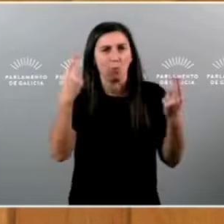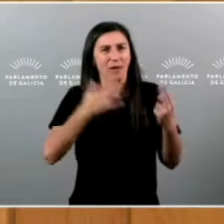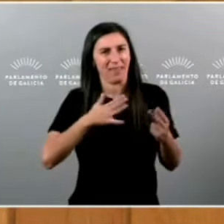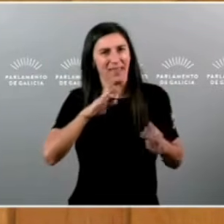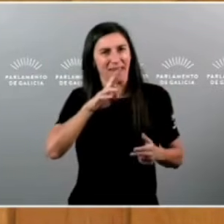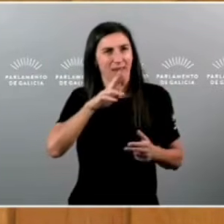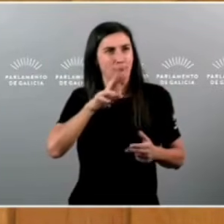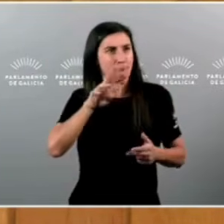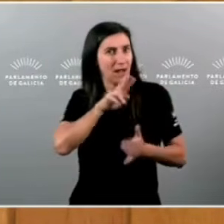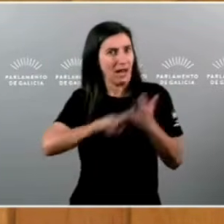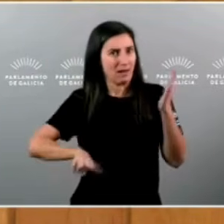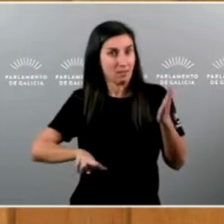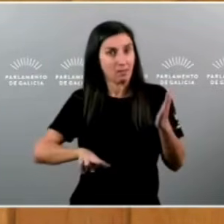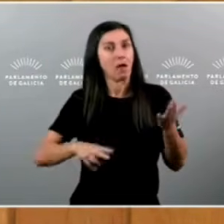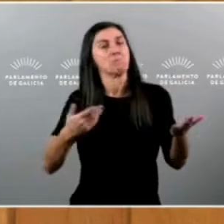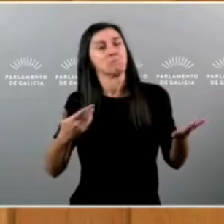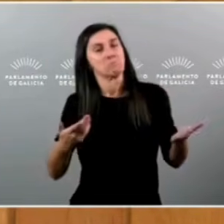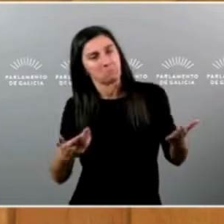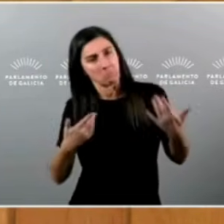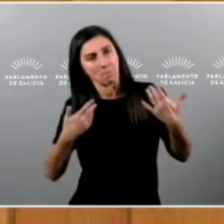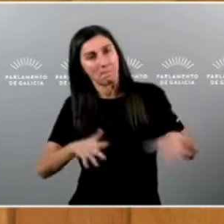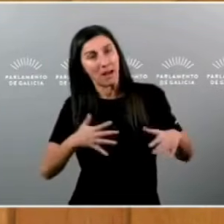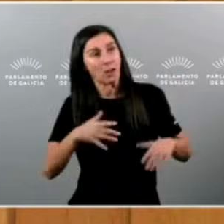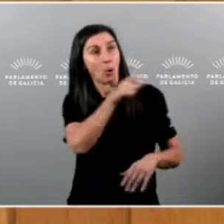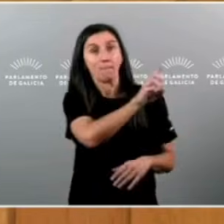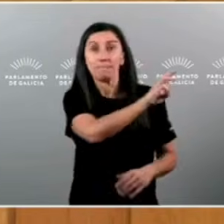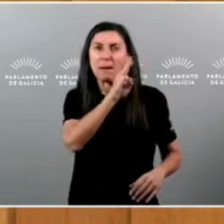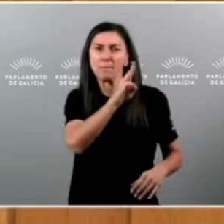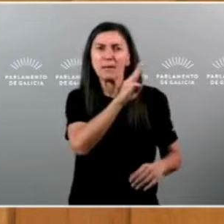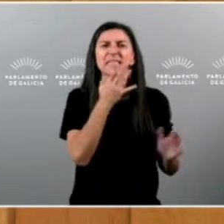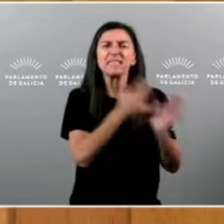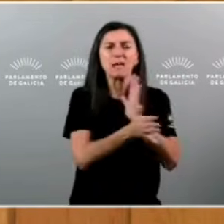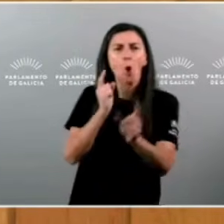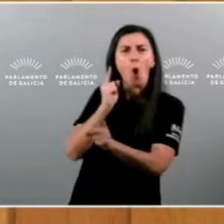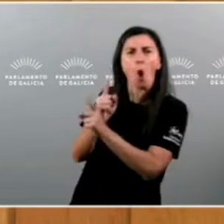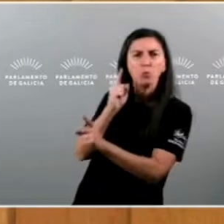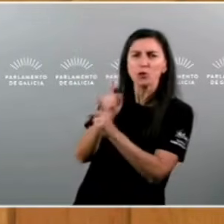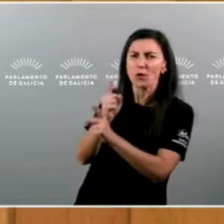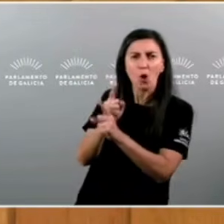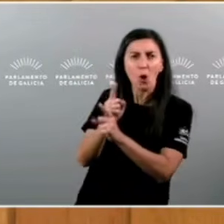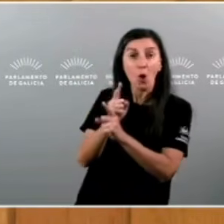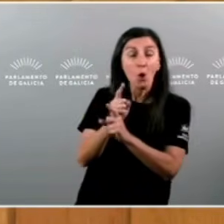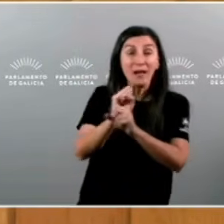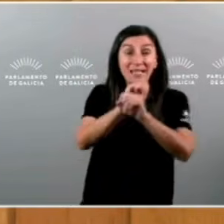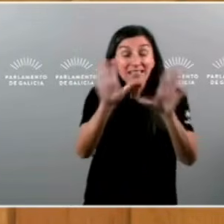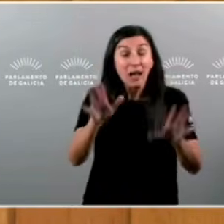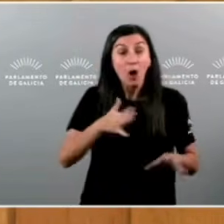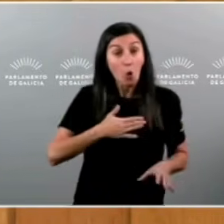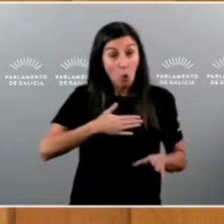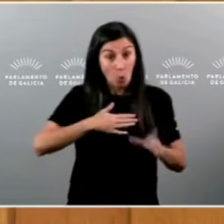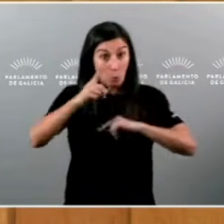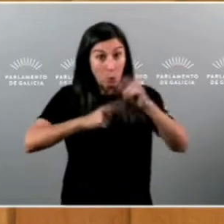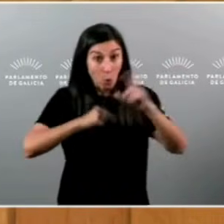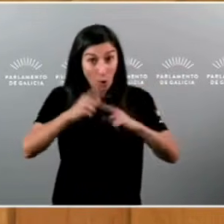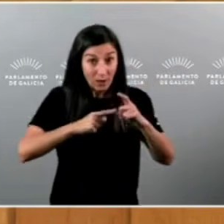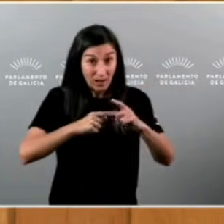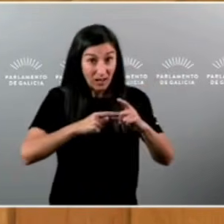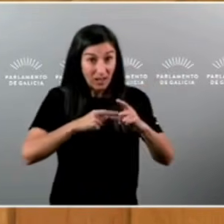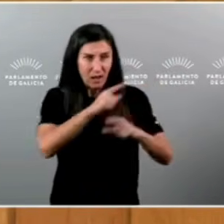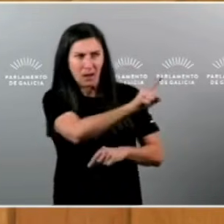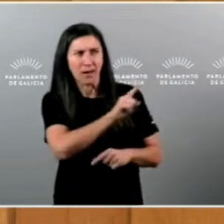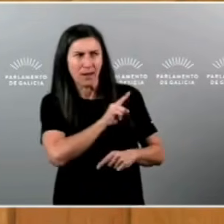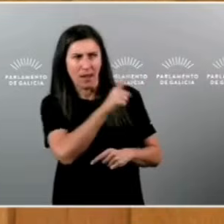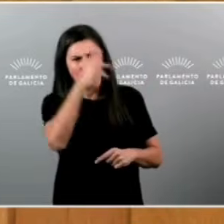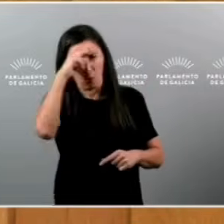de oposición na que está instalado o Partido Popular, porque cada vez deixan máis claro que o Bloque Nacionalista Galego é o que lles